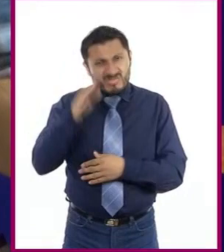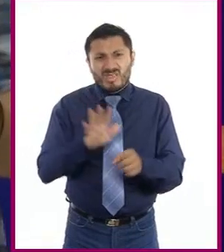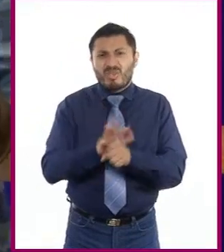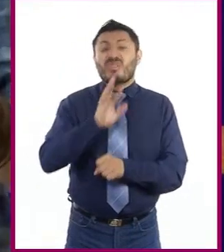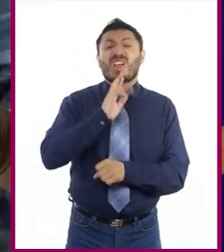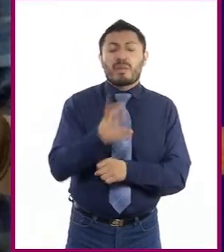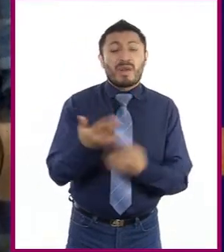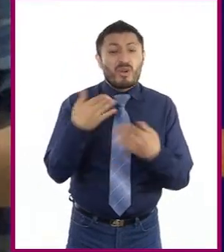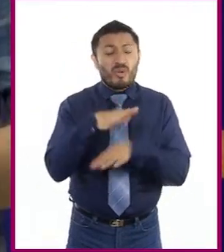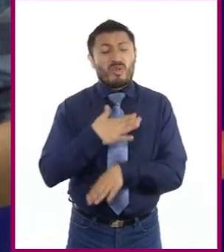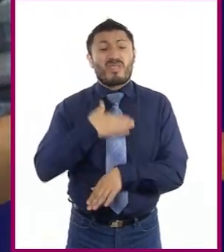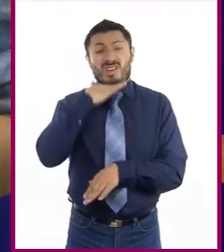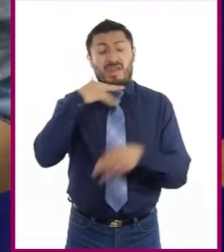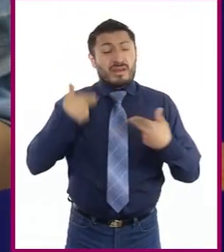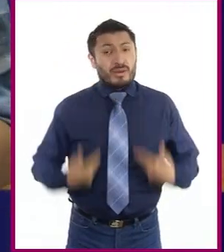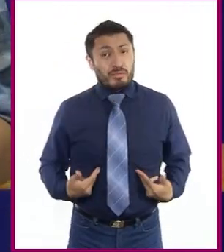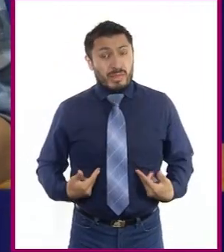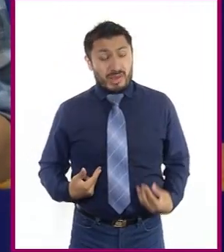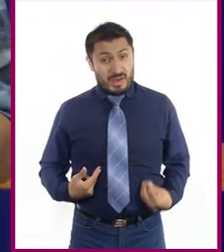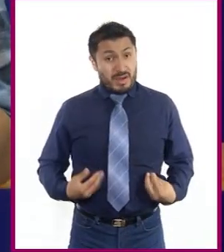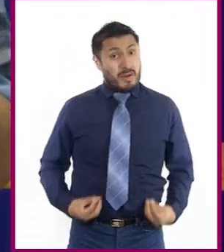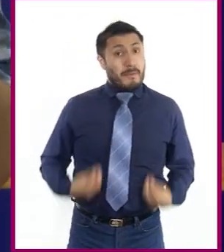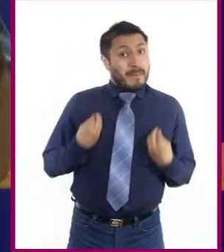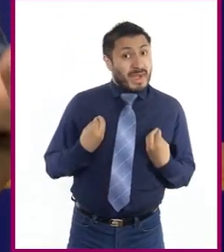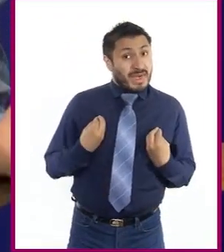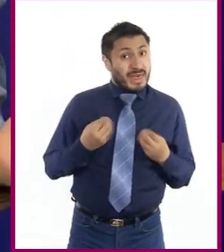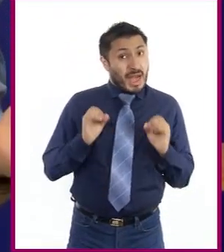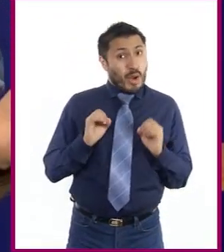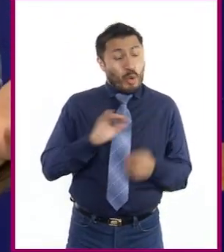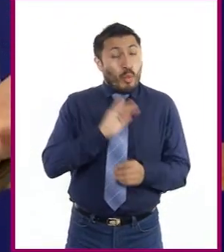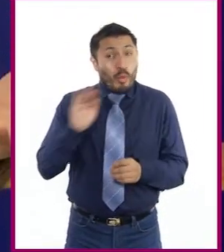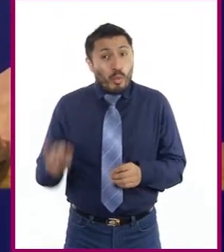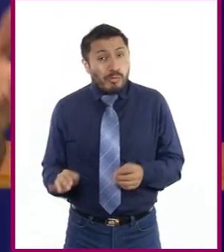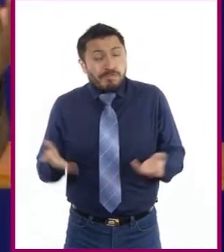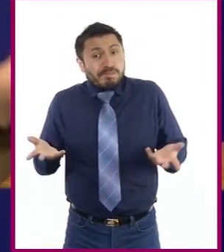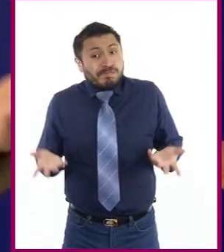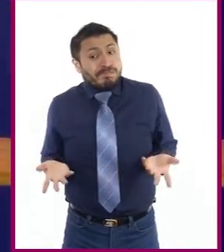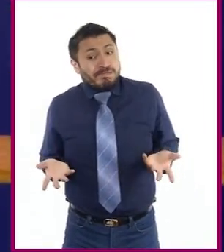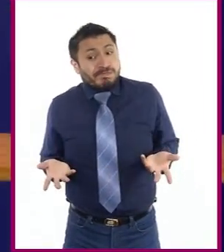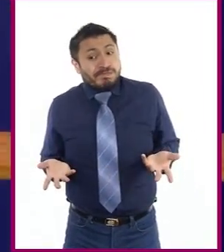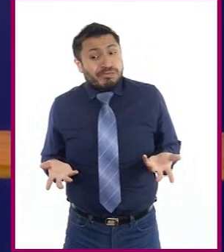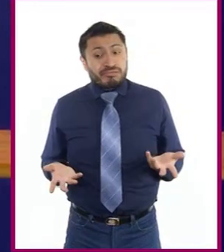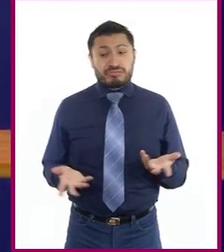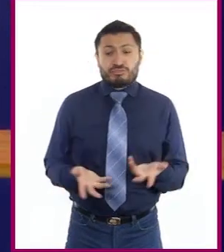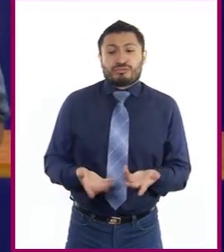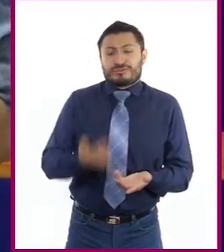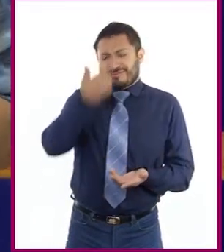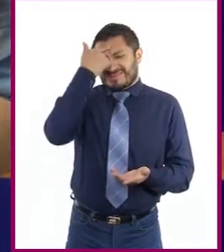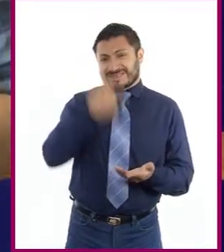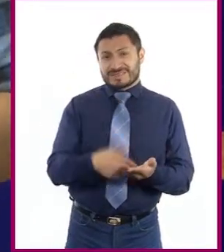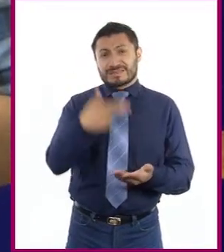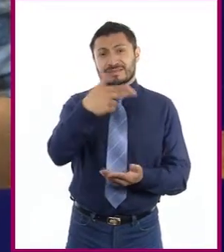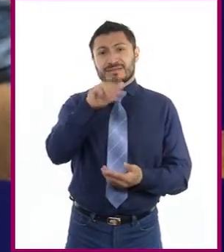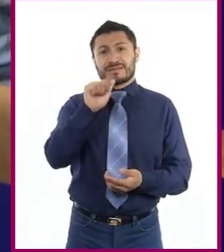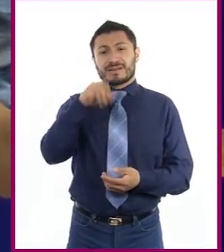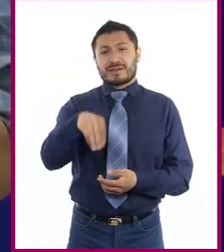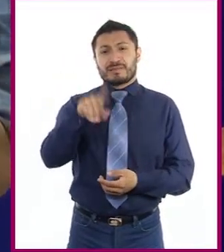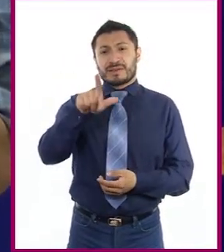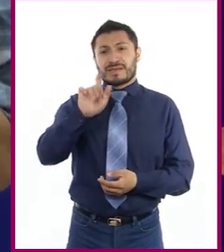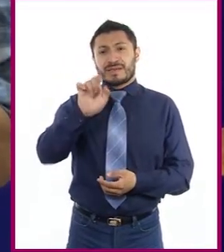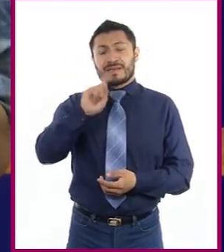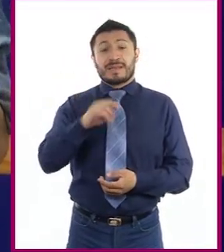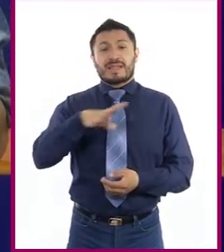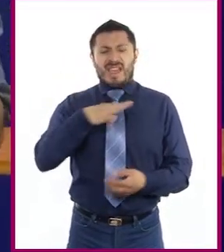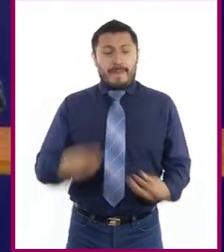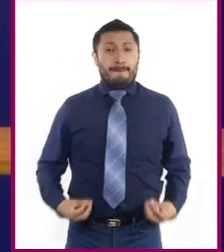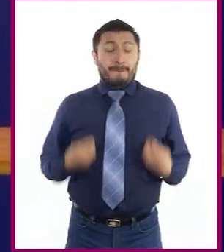a la dignidad humana, la vida o la muerte. Creo que Hamlet tuvo una vida